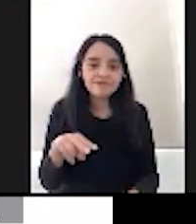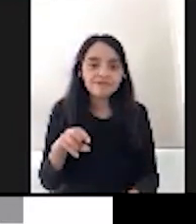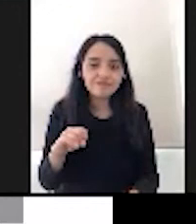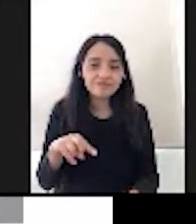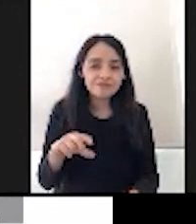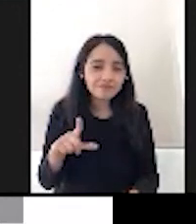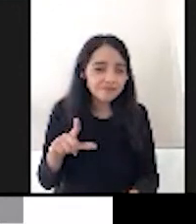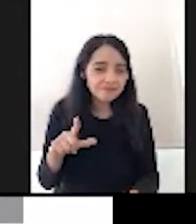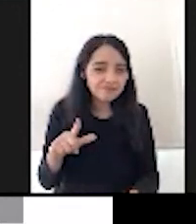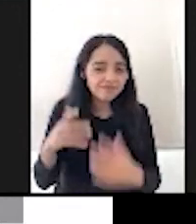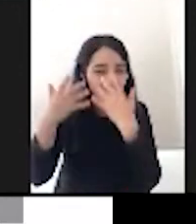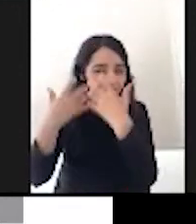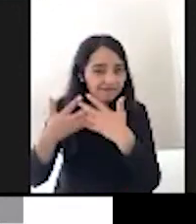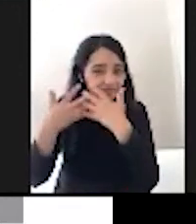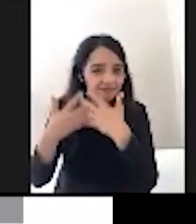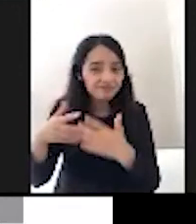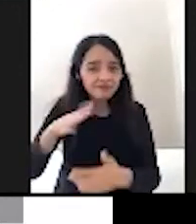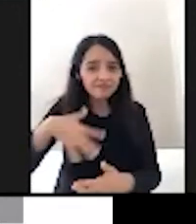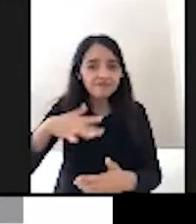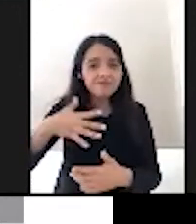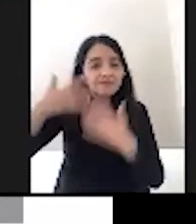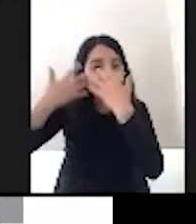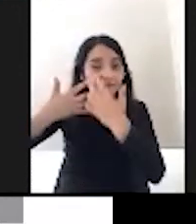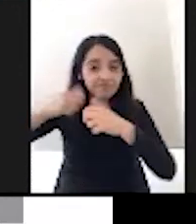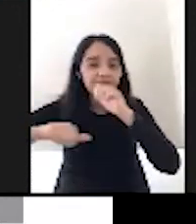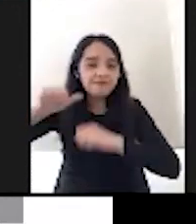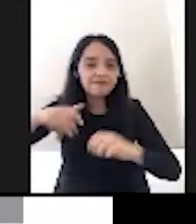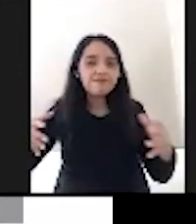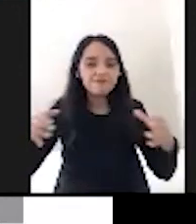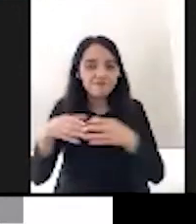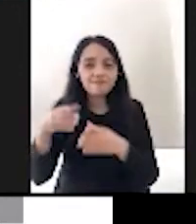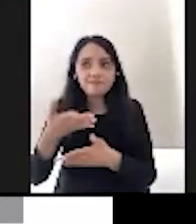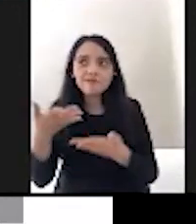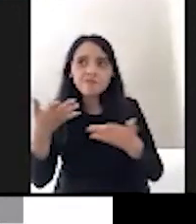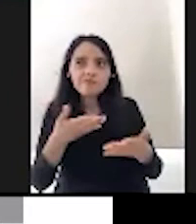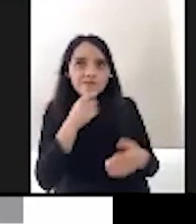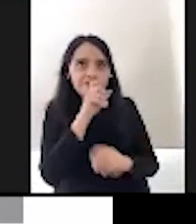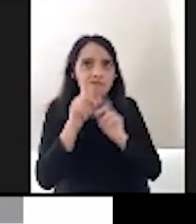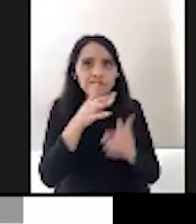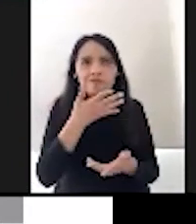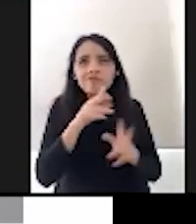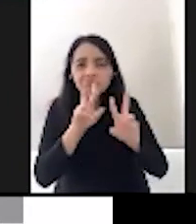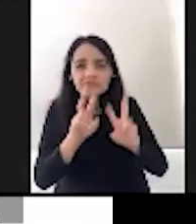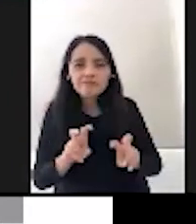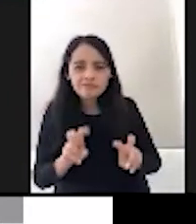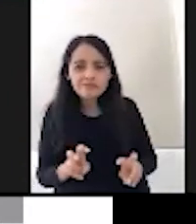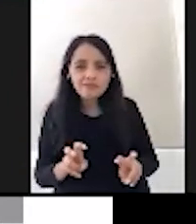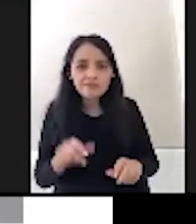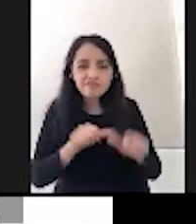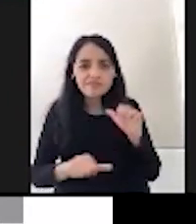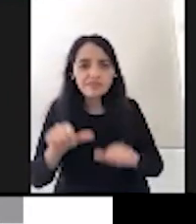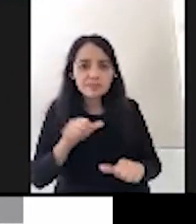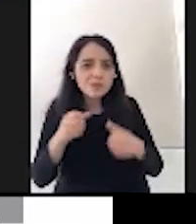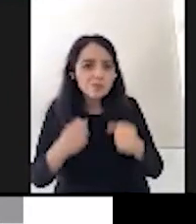con varios colegas neurocientíficos y que ha traído un poquito la pregunta de cómo nuestras investigaciones hechas en el laboratorio pueden o